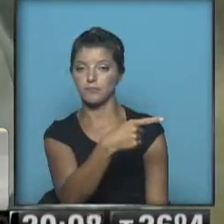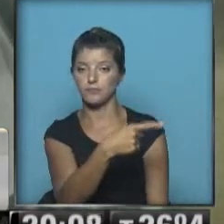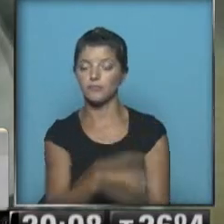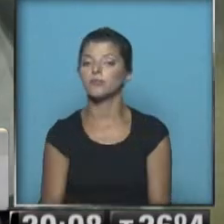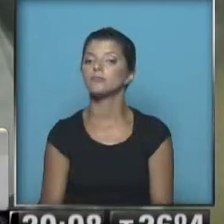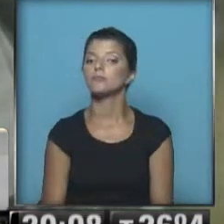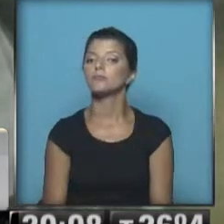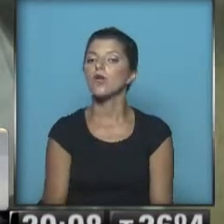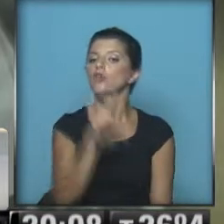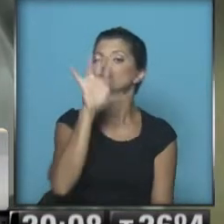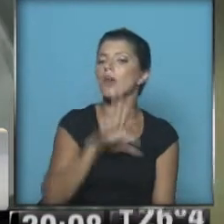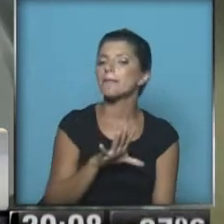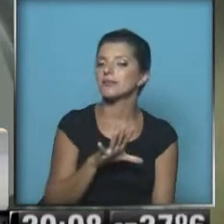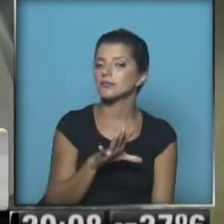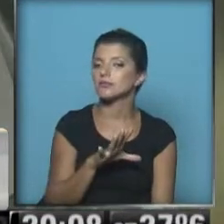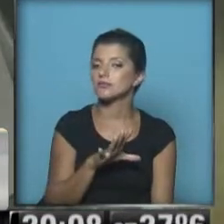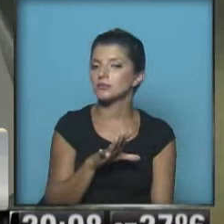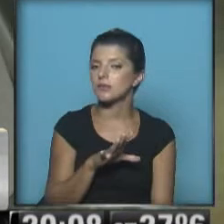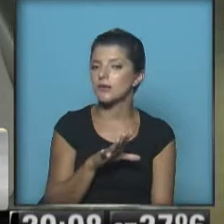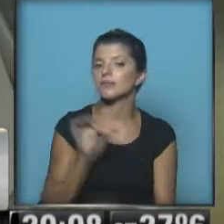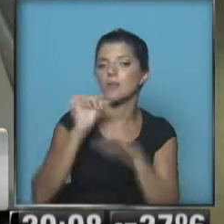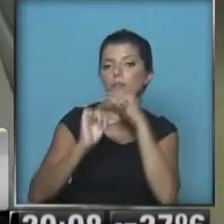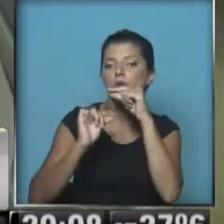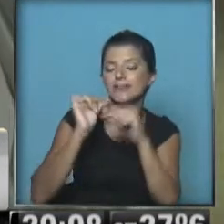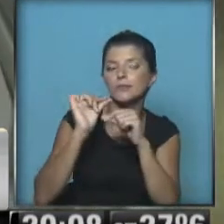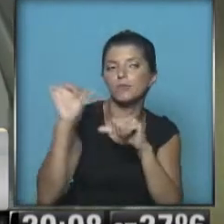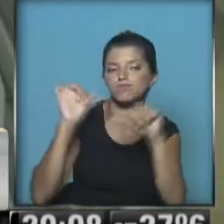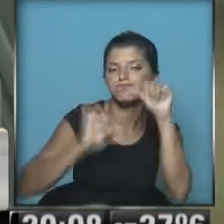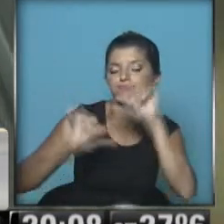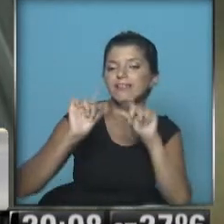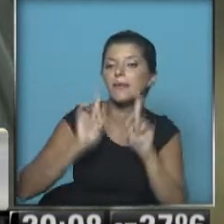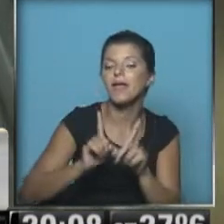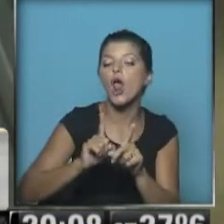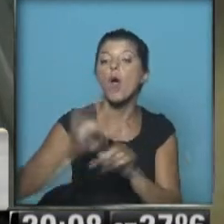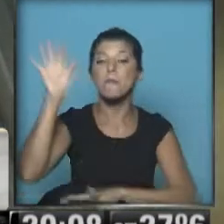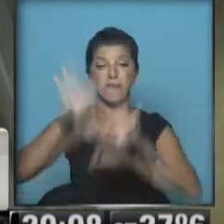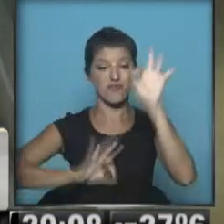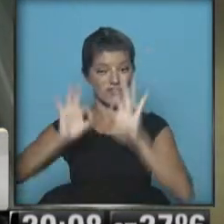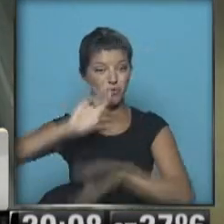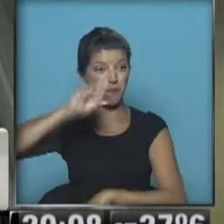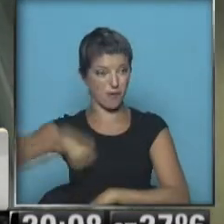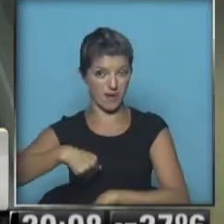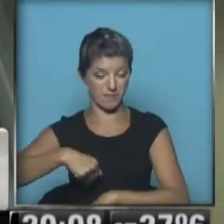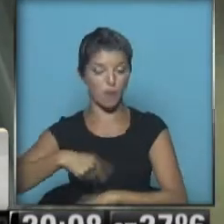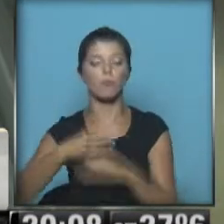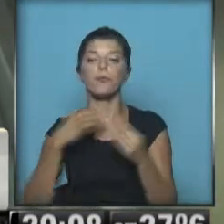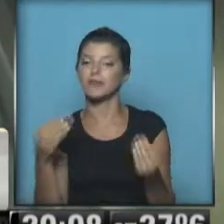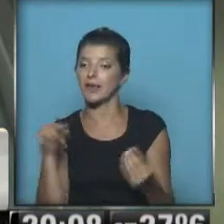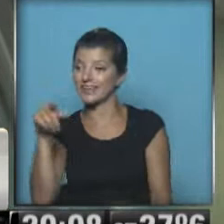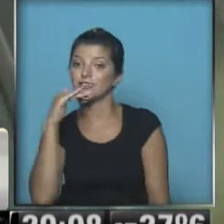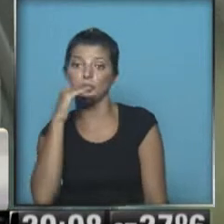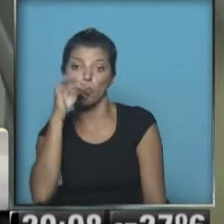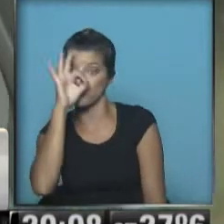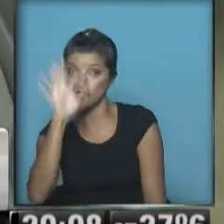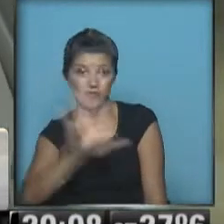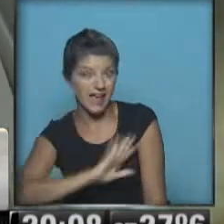las identidades partidarias se van desdibujando, sino también los programas, porque no se ha hablado de acuerdo,